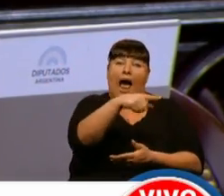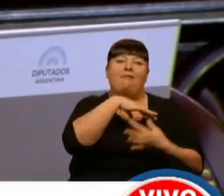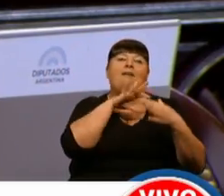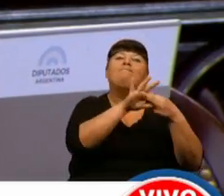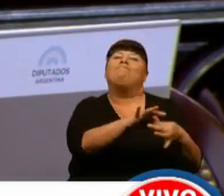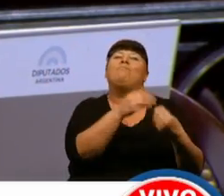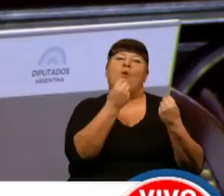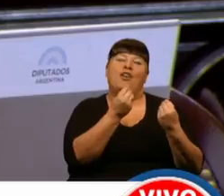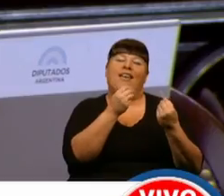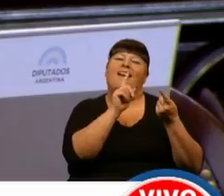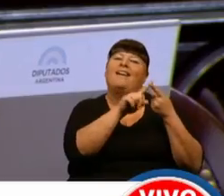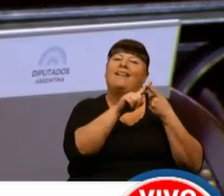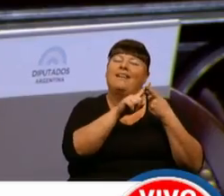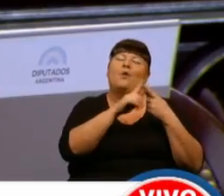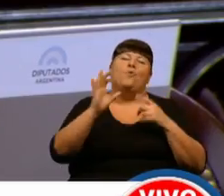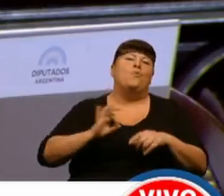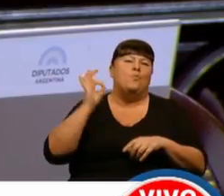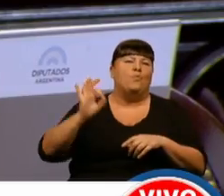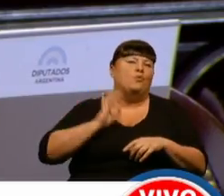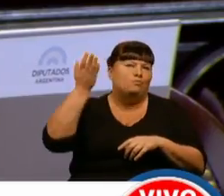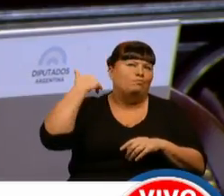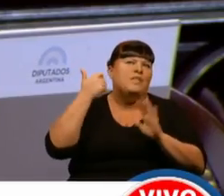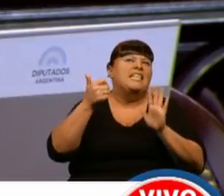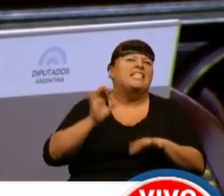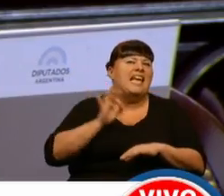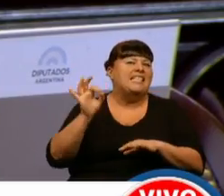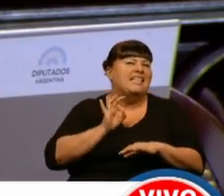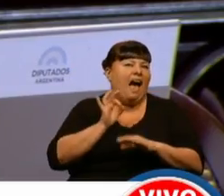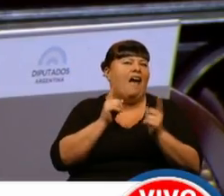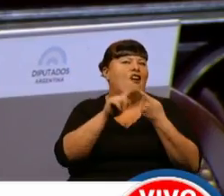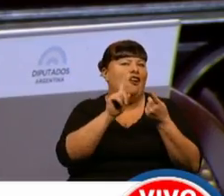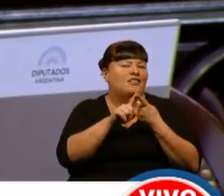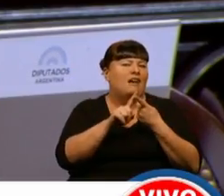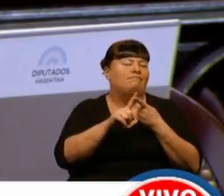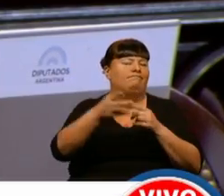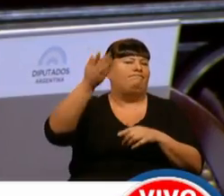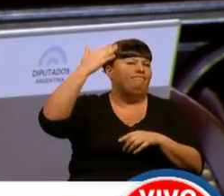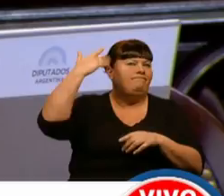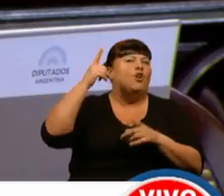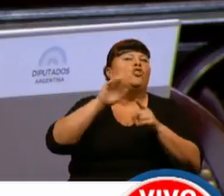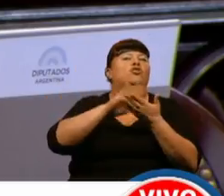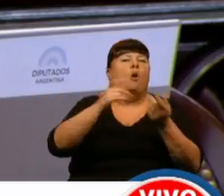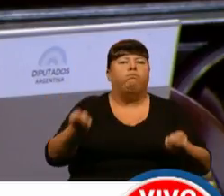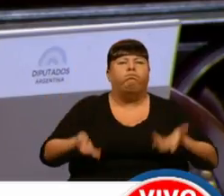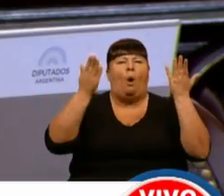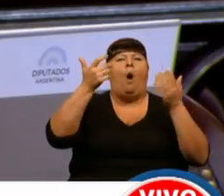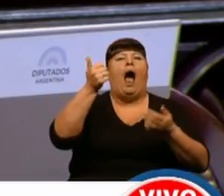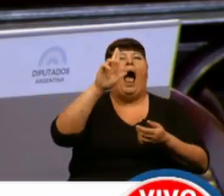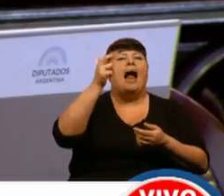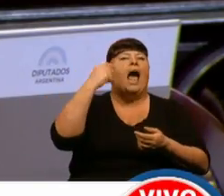une especialmente una relación larga de casi seis años allá por el tarifazo de aranguren